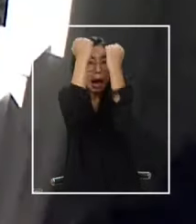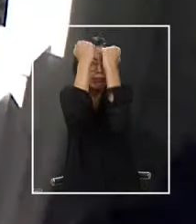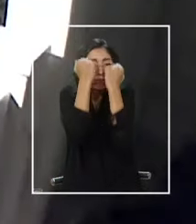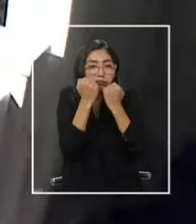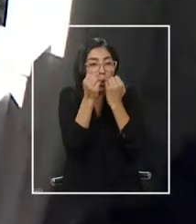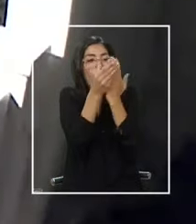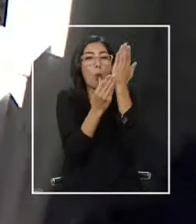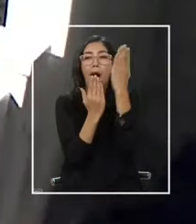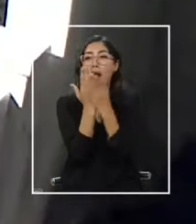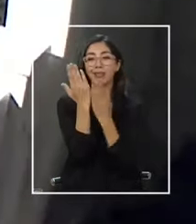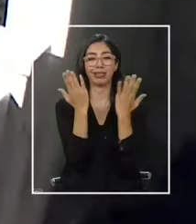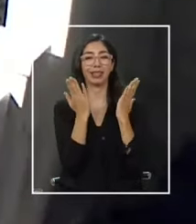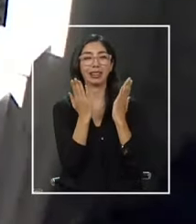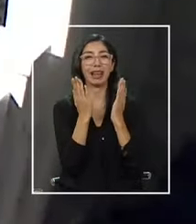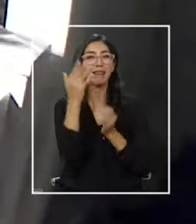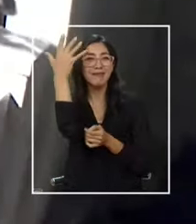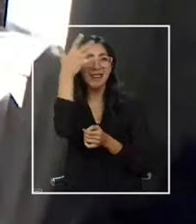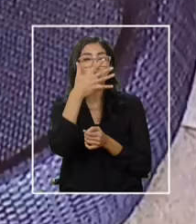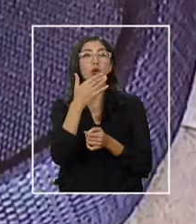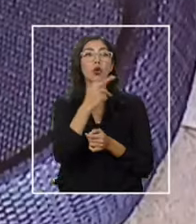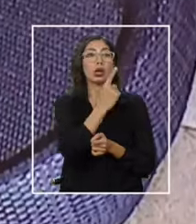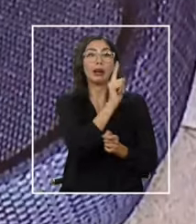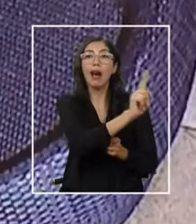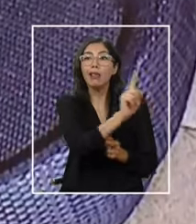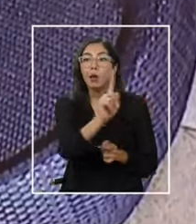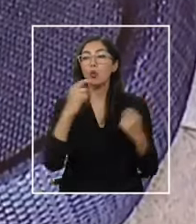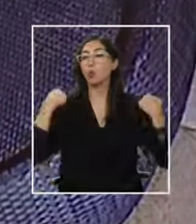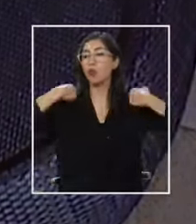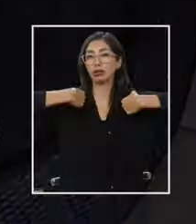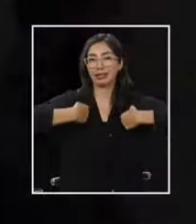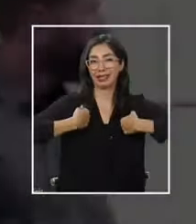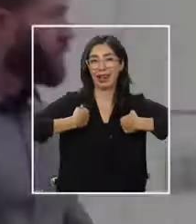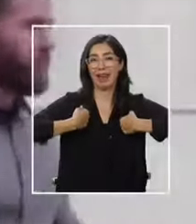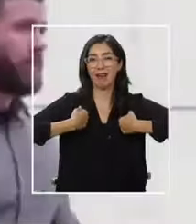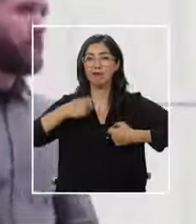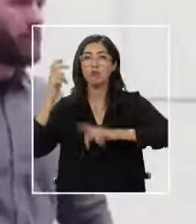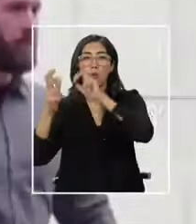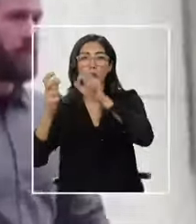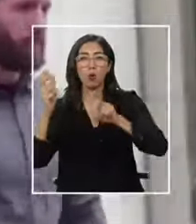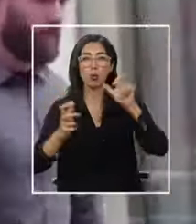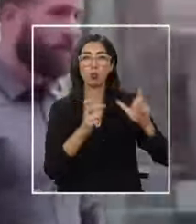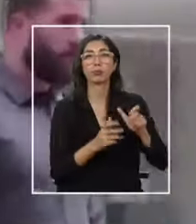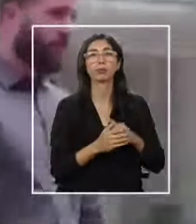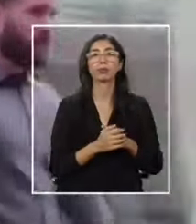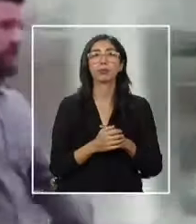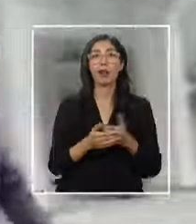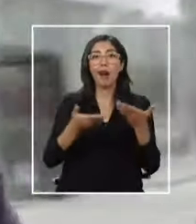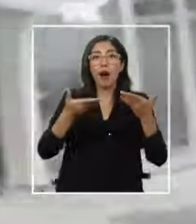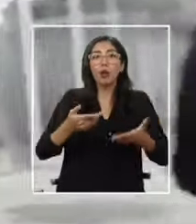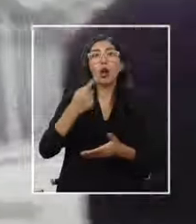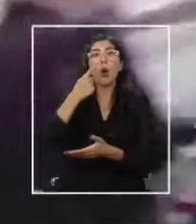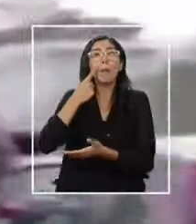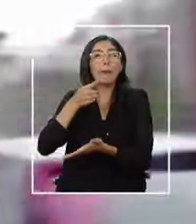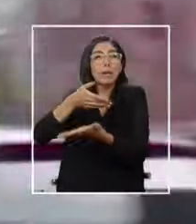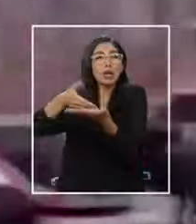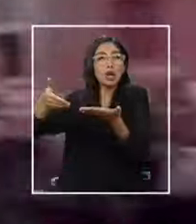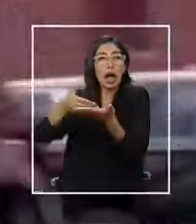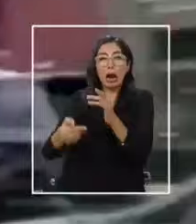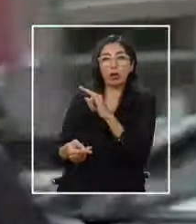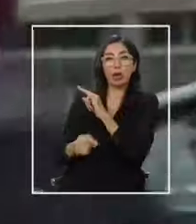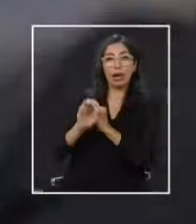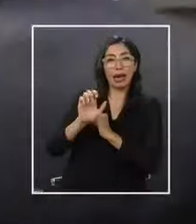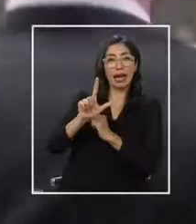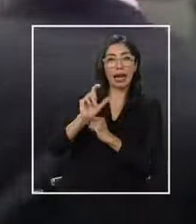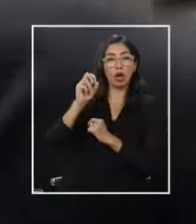con guantes. Cada uno tiene una mochila con sus herramientas para robar. Ahora la amenaza llega de un multimillonario con gran poder